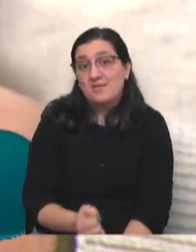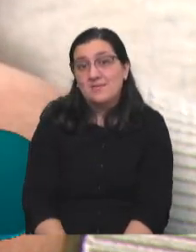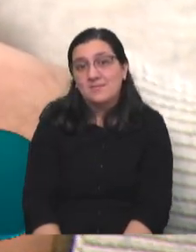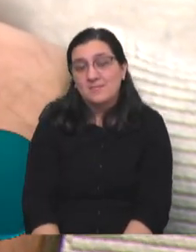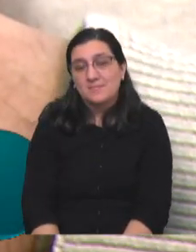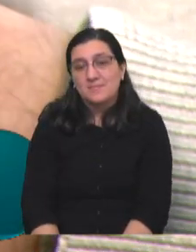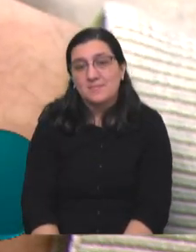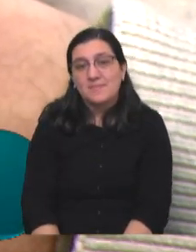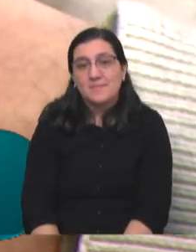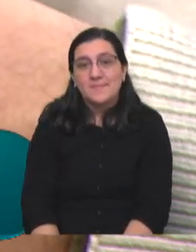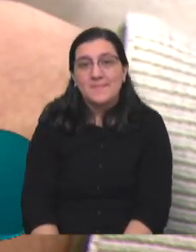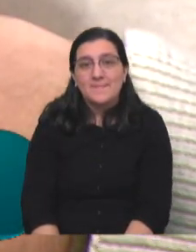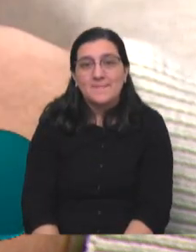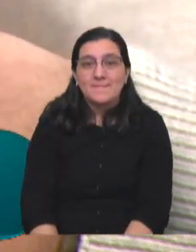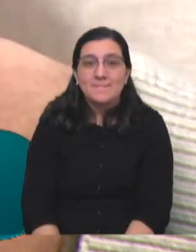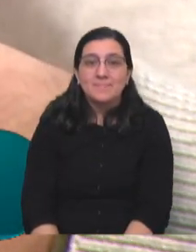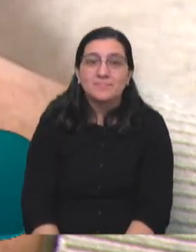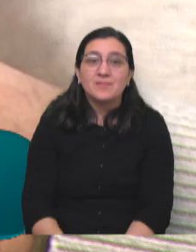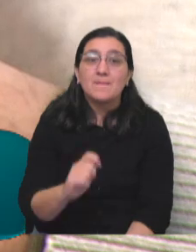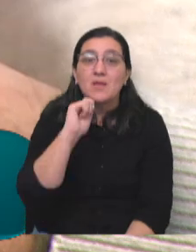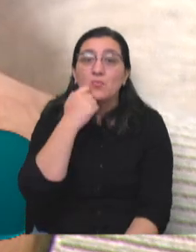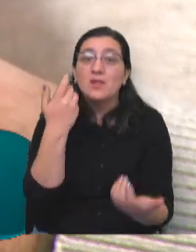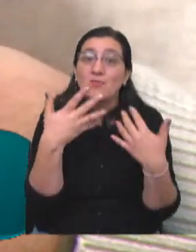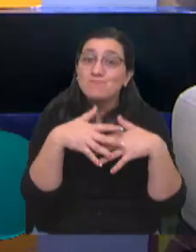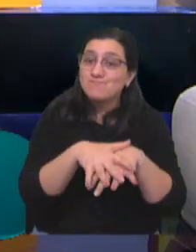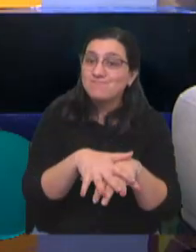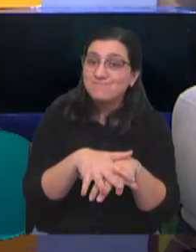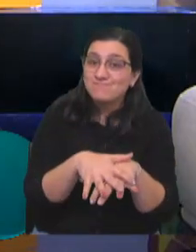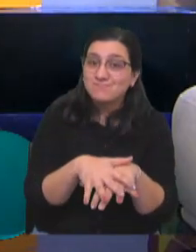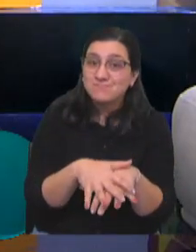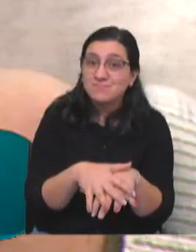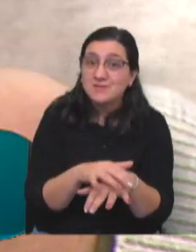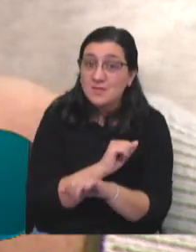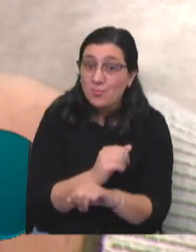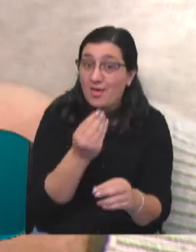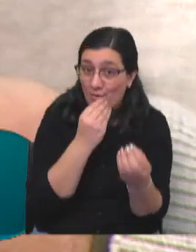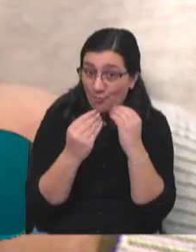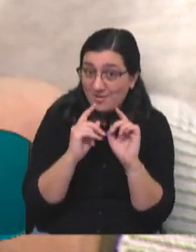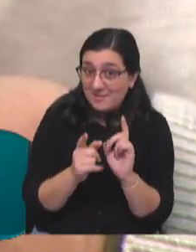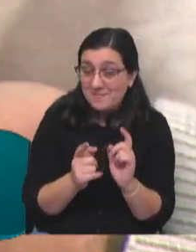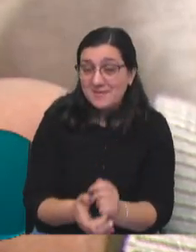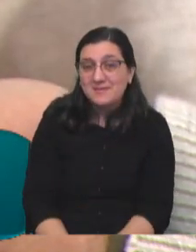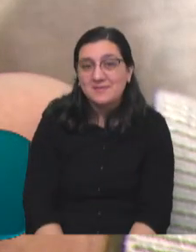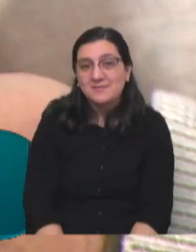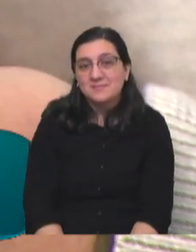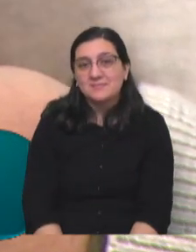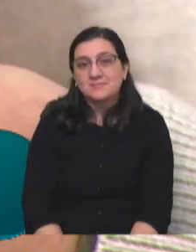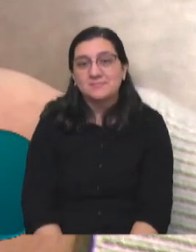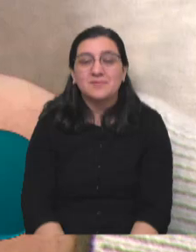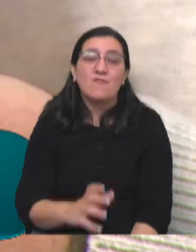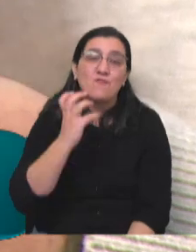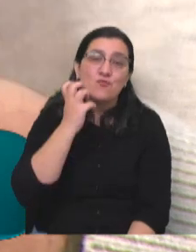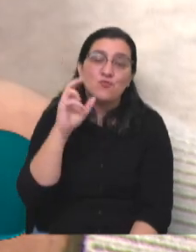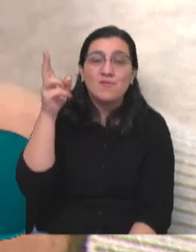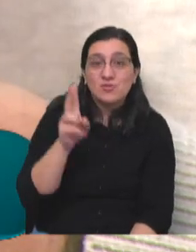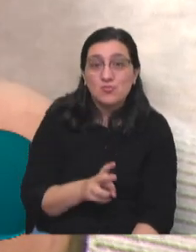otras cosas. Me gusta mucho la combinación de que se pueda comer también lo que está... Se puede comer, ¿no? Bueno, claro, la fruta, la verdura. Vamos a comer,